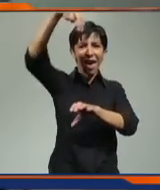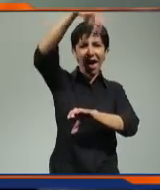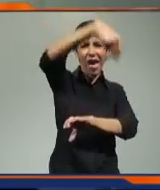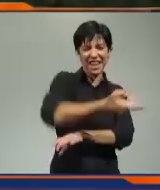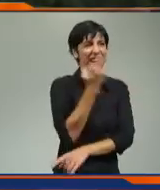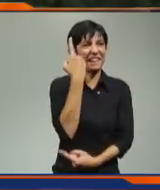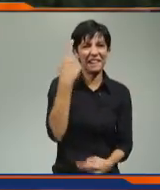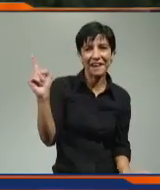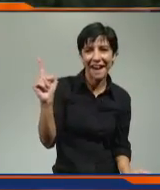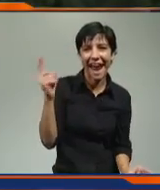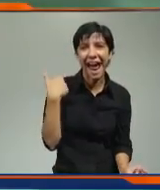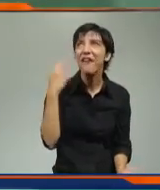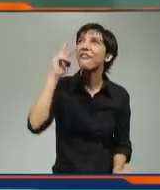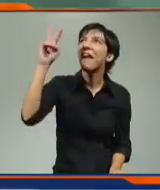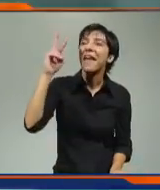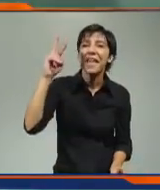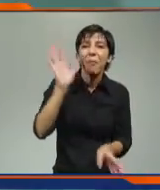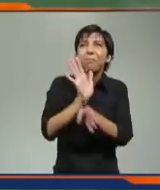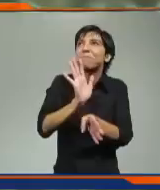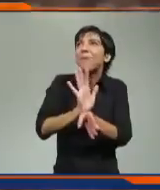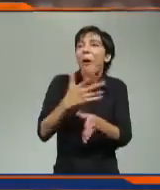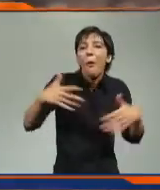desde alto, eso siempre me llamó la atención.